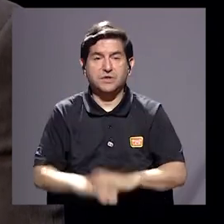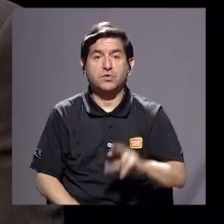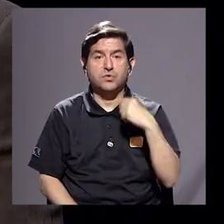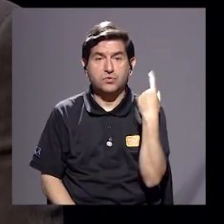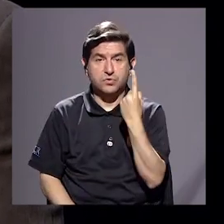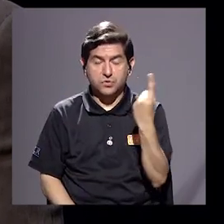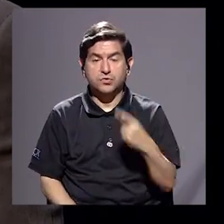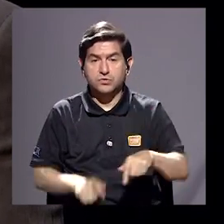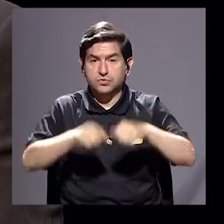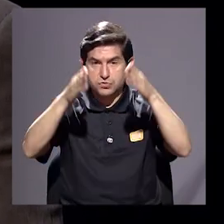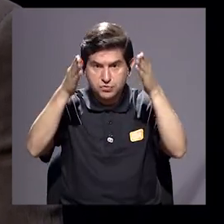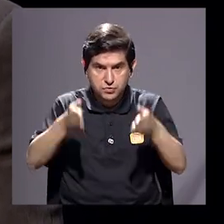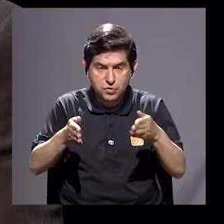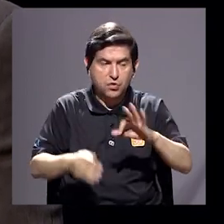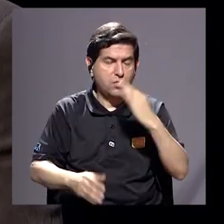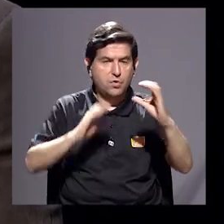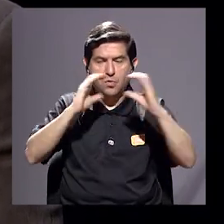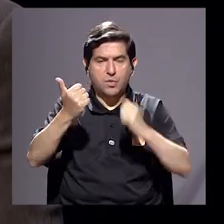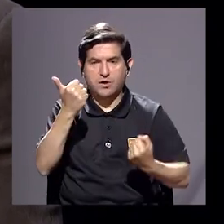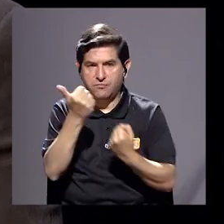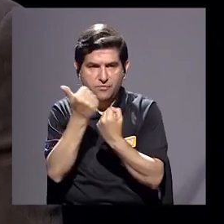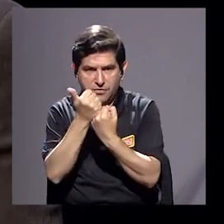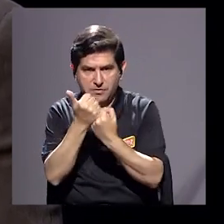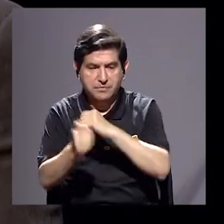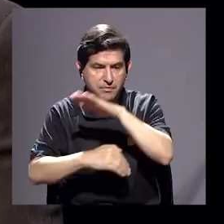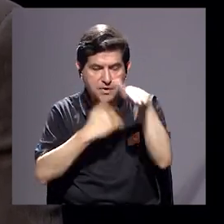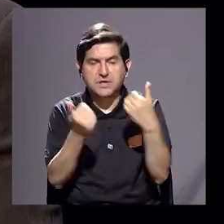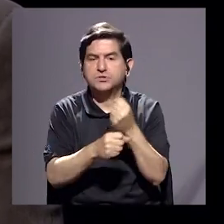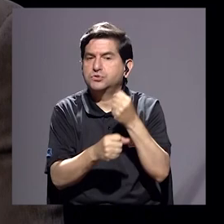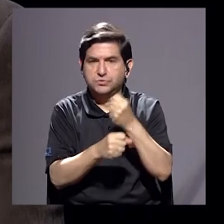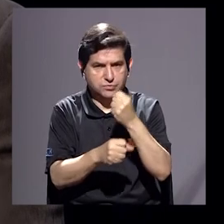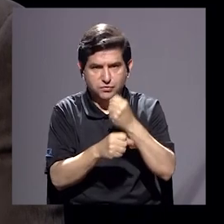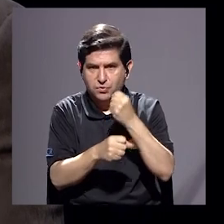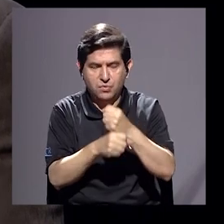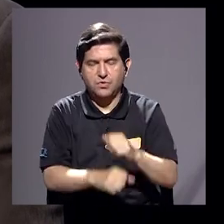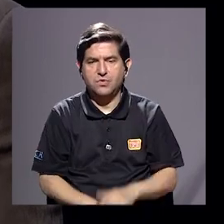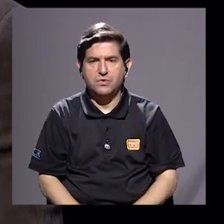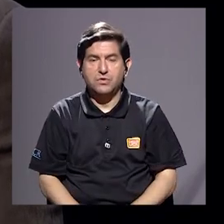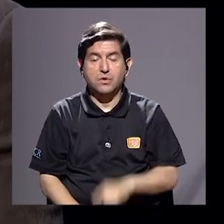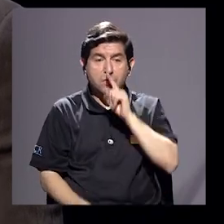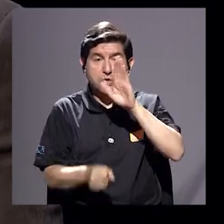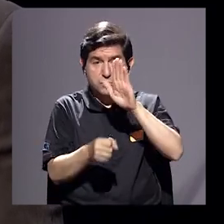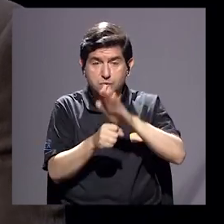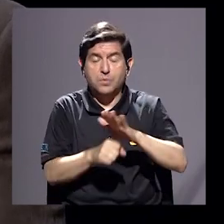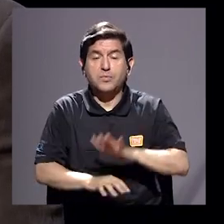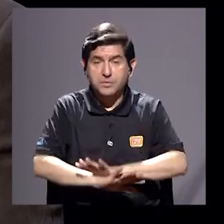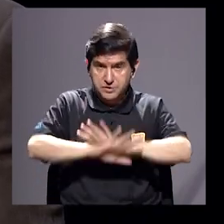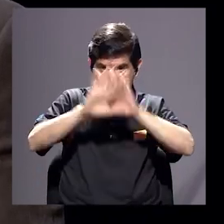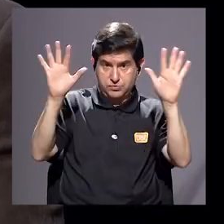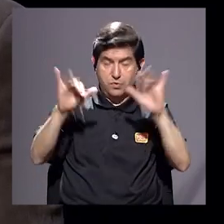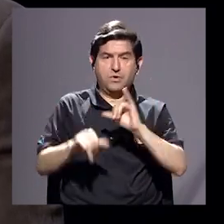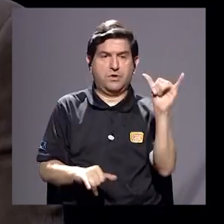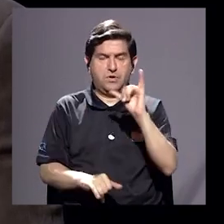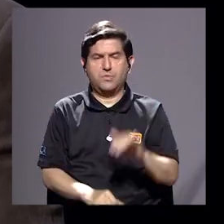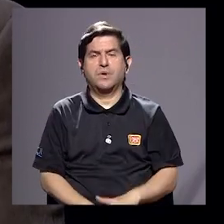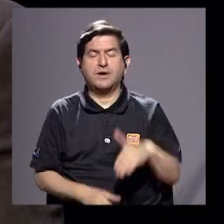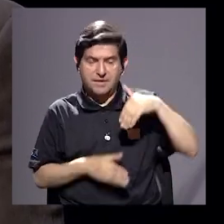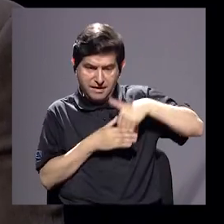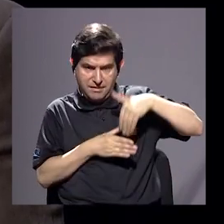apoyamos a los periodistas ya los medios de comunicación en todo su trabajo en un compromiso de transparencia sino que también